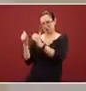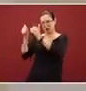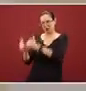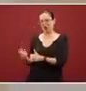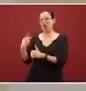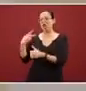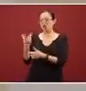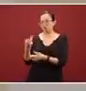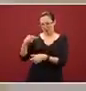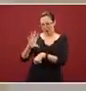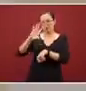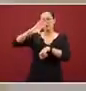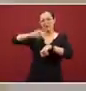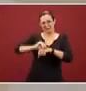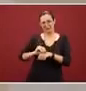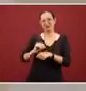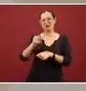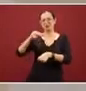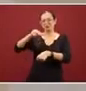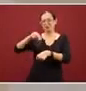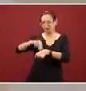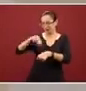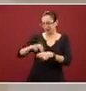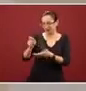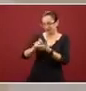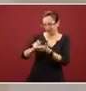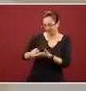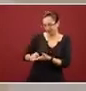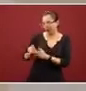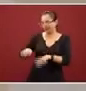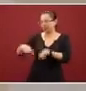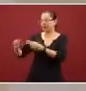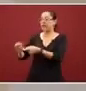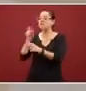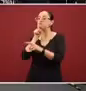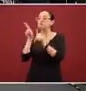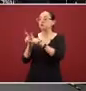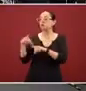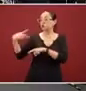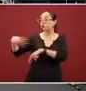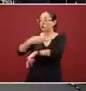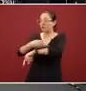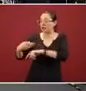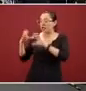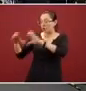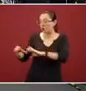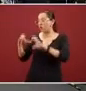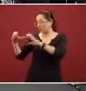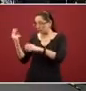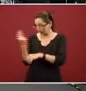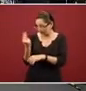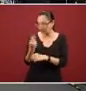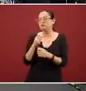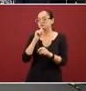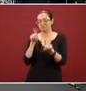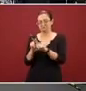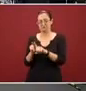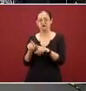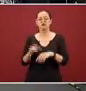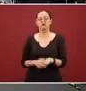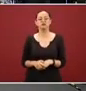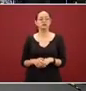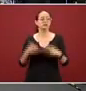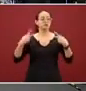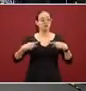dar incapacidad a aquellos que son sus contactos y que requieran la incapacidad. Esto el epidemiólogo tomará los datos